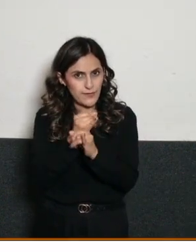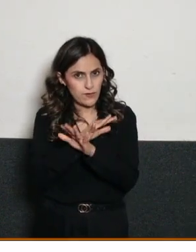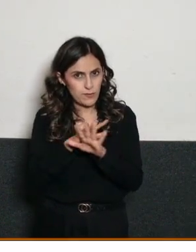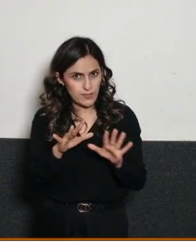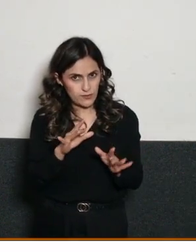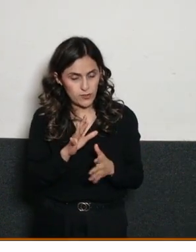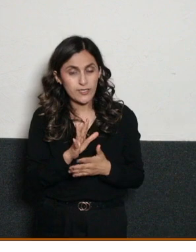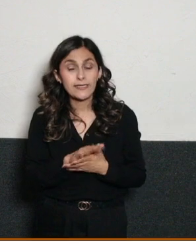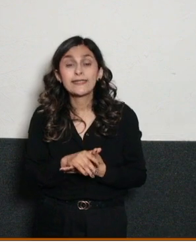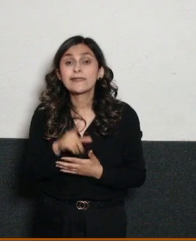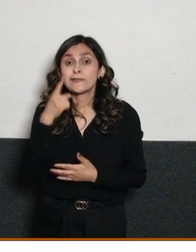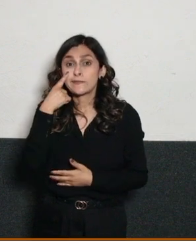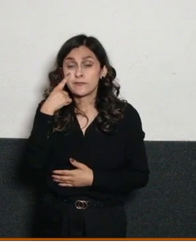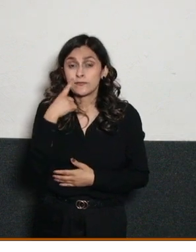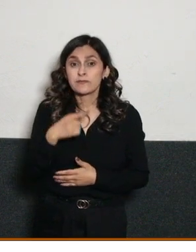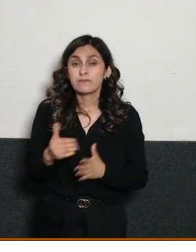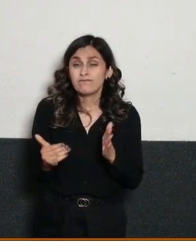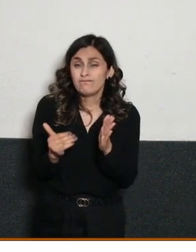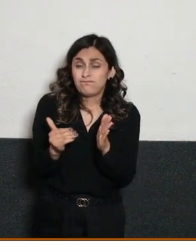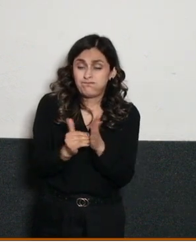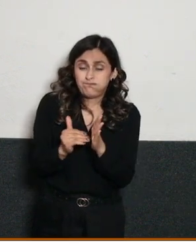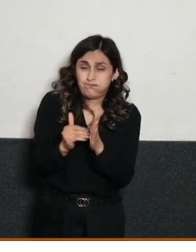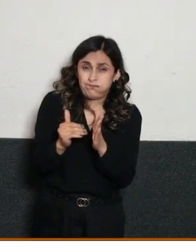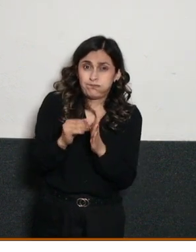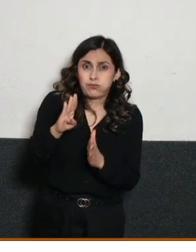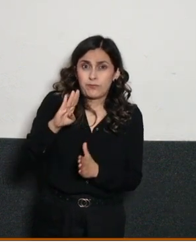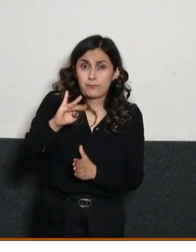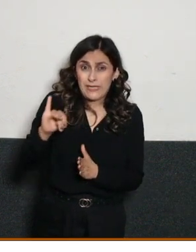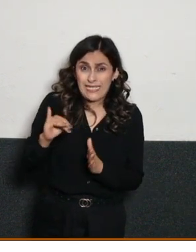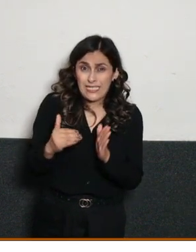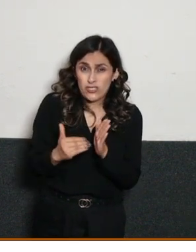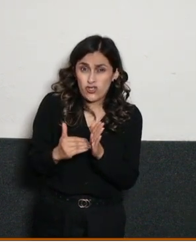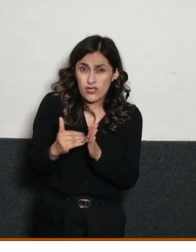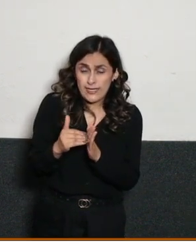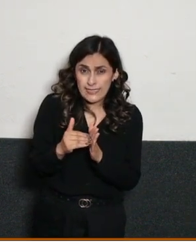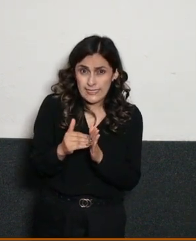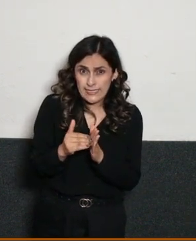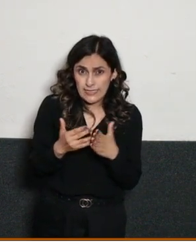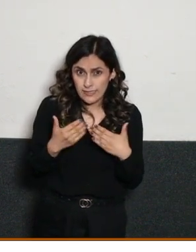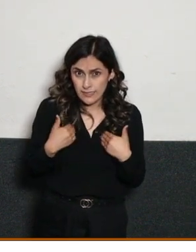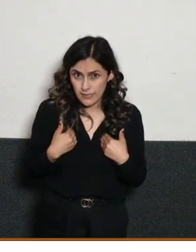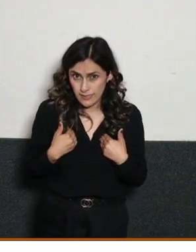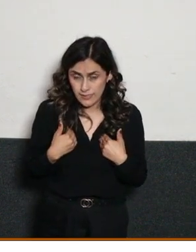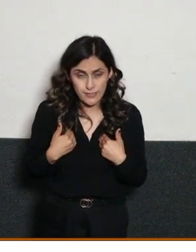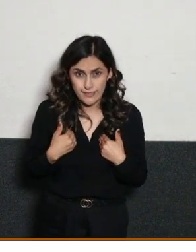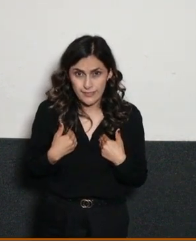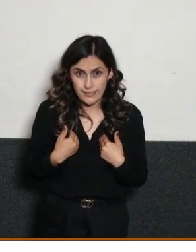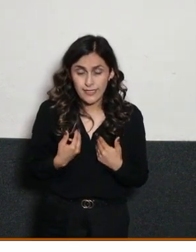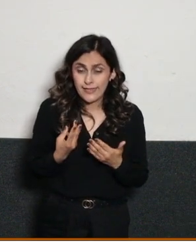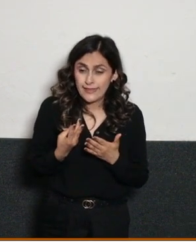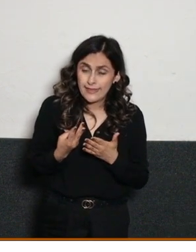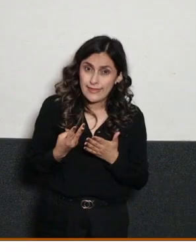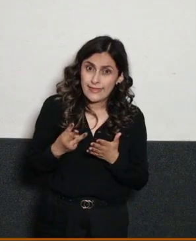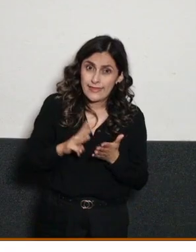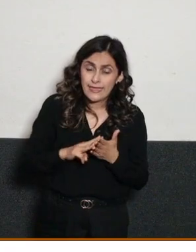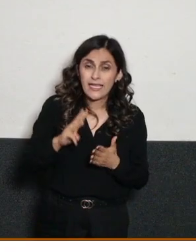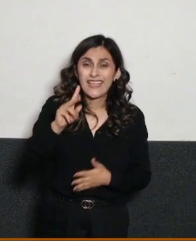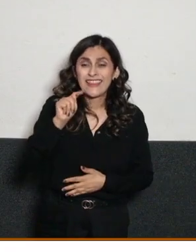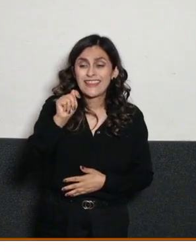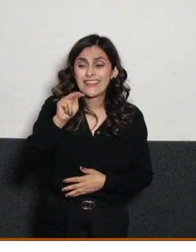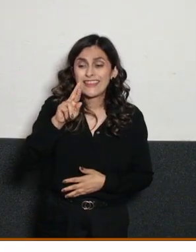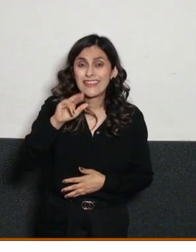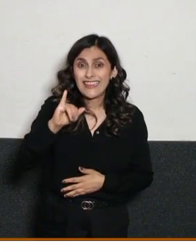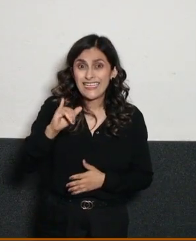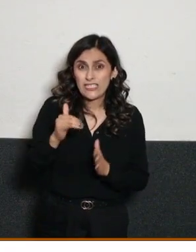Esos billones no son billones de nosotros, son trillones de nosotros, billones